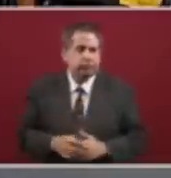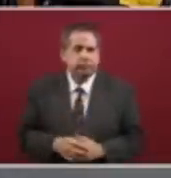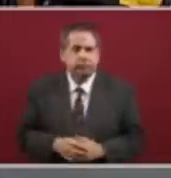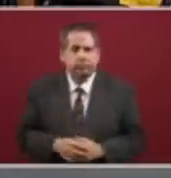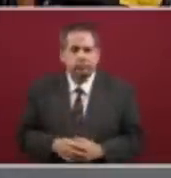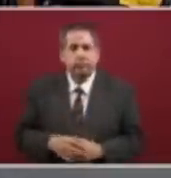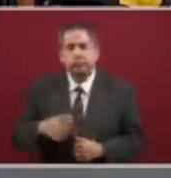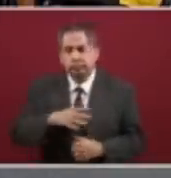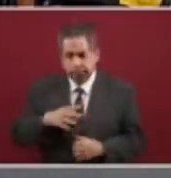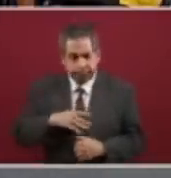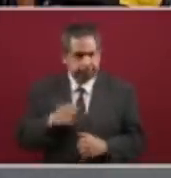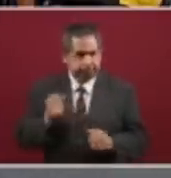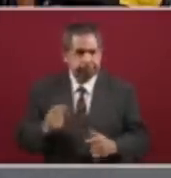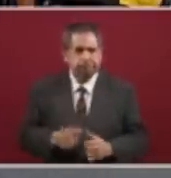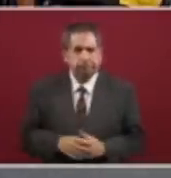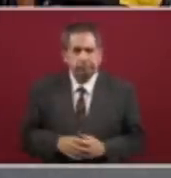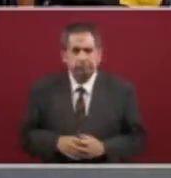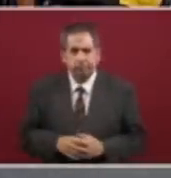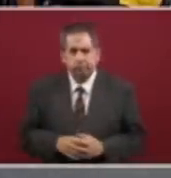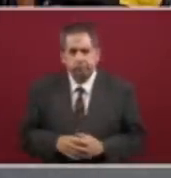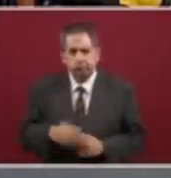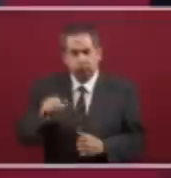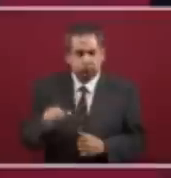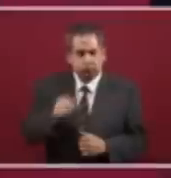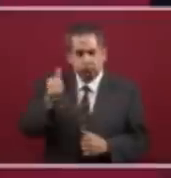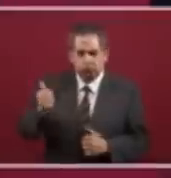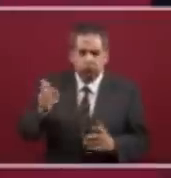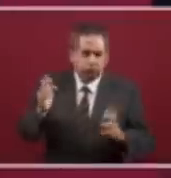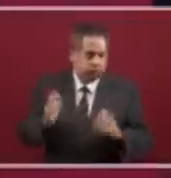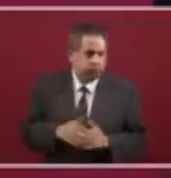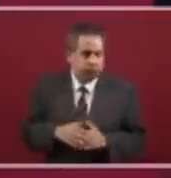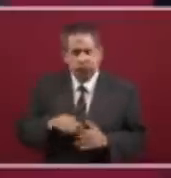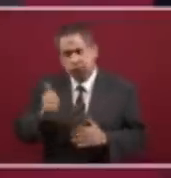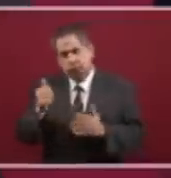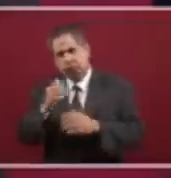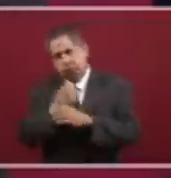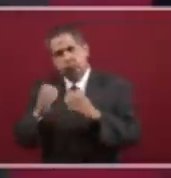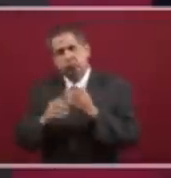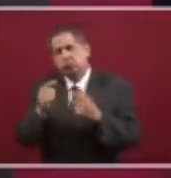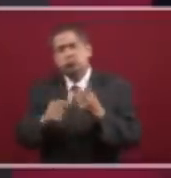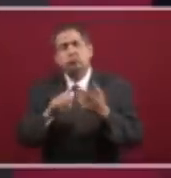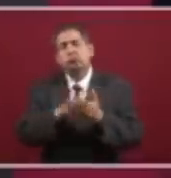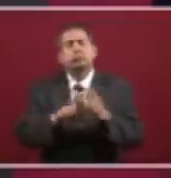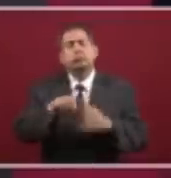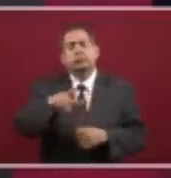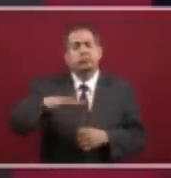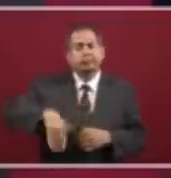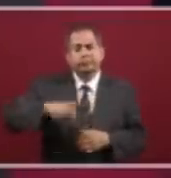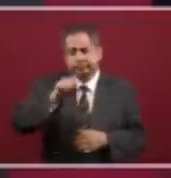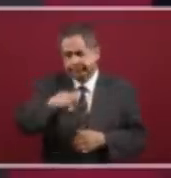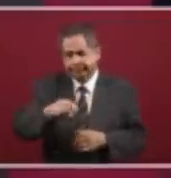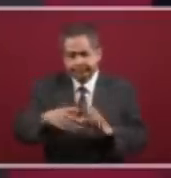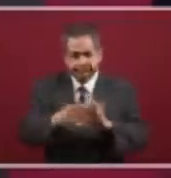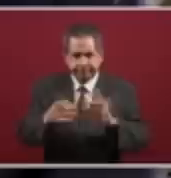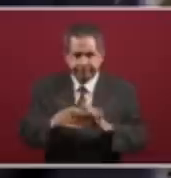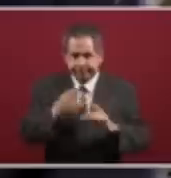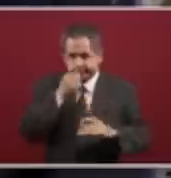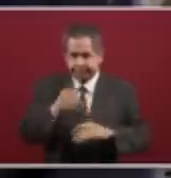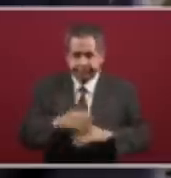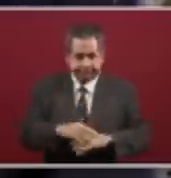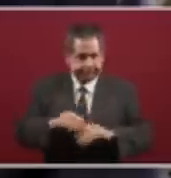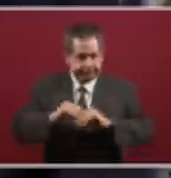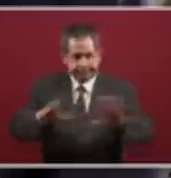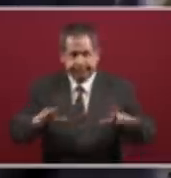ay y otros asuntos por ejemplo esto que se acaba de dar a